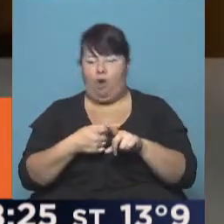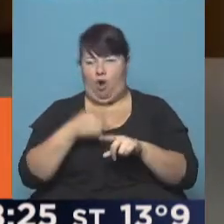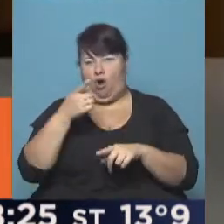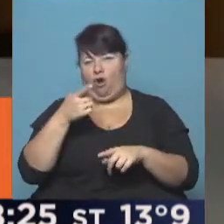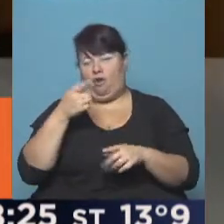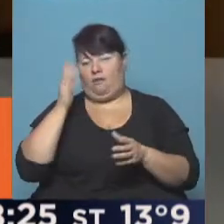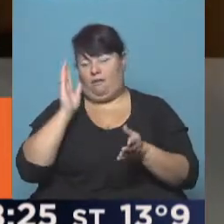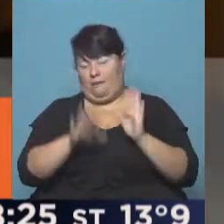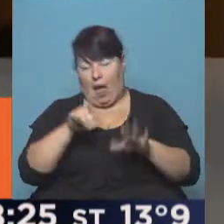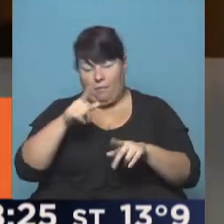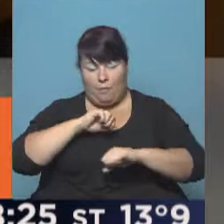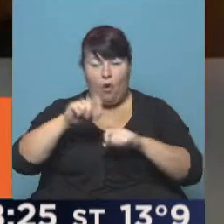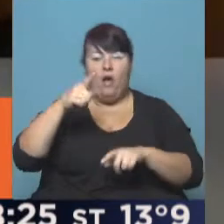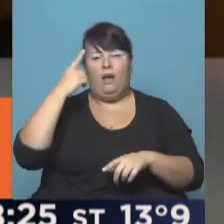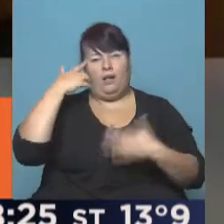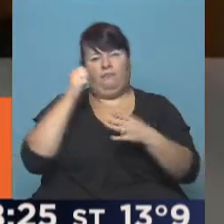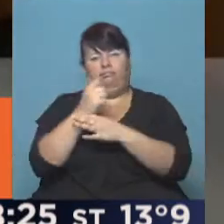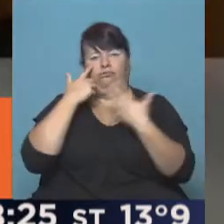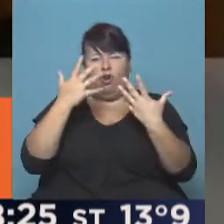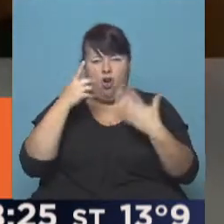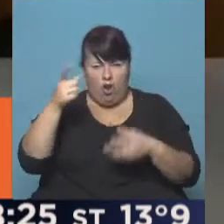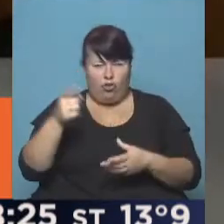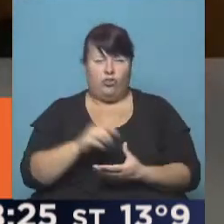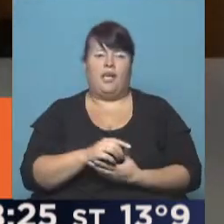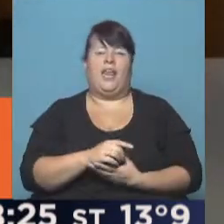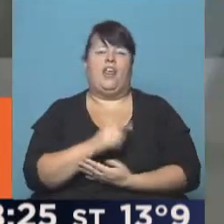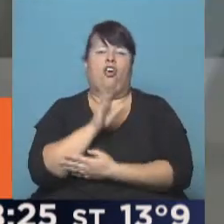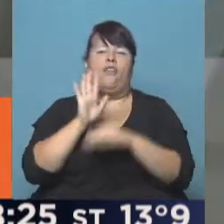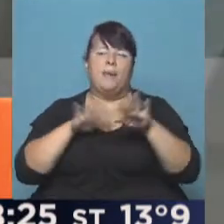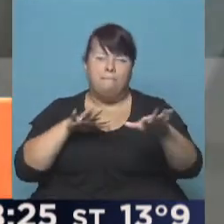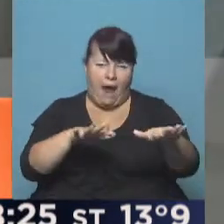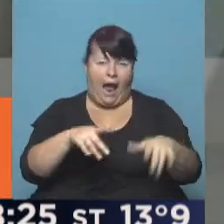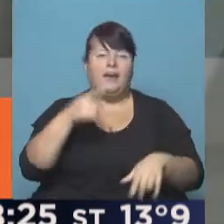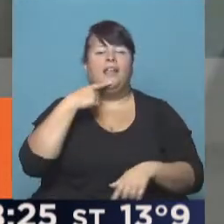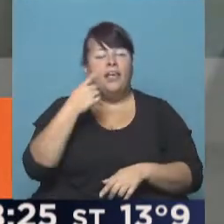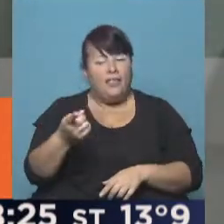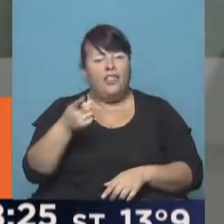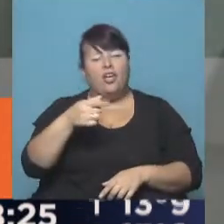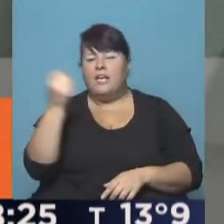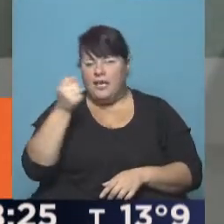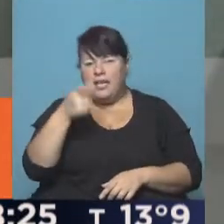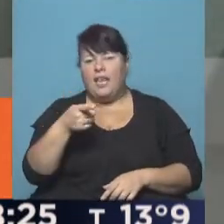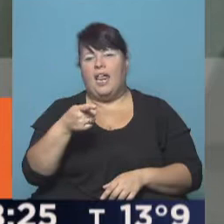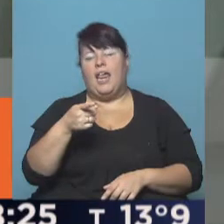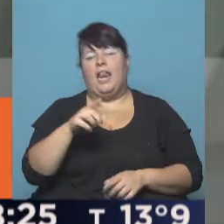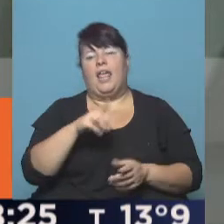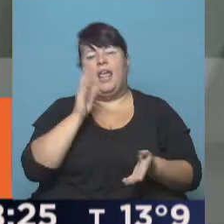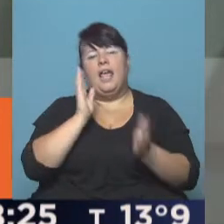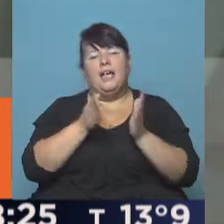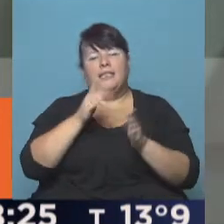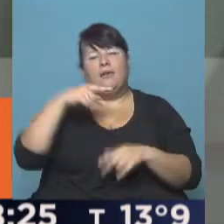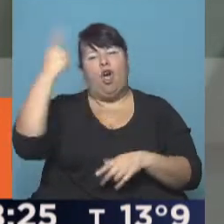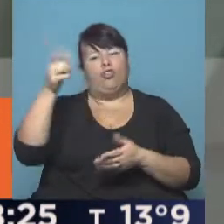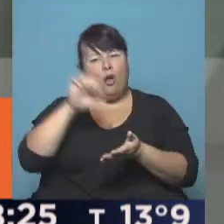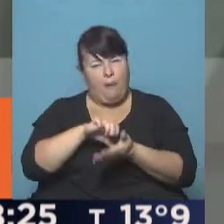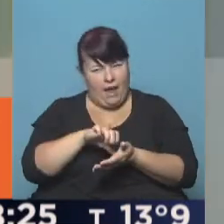subversión. El destacado intelectual, uno de los rostros más conocidos de las manifestaciones, había indicado su voluntad de ser tratado en el